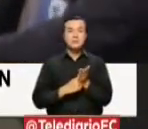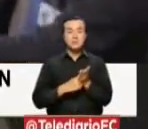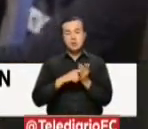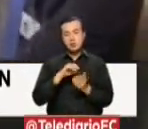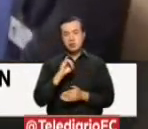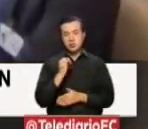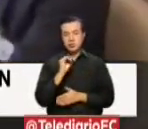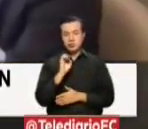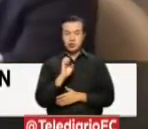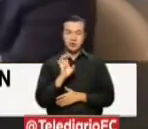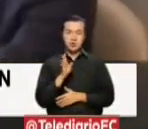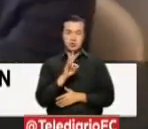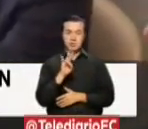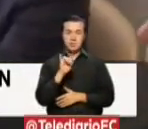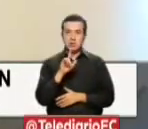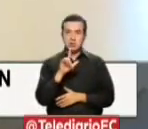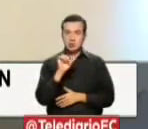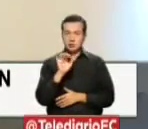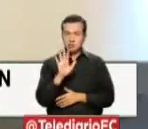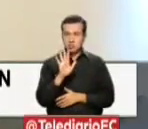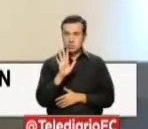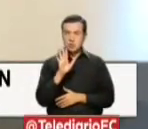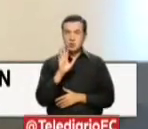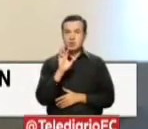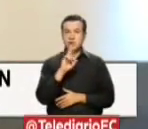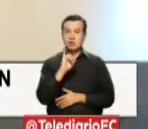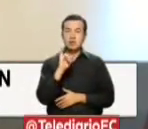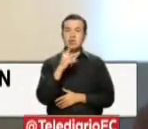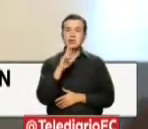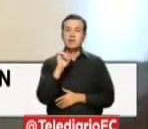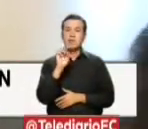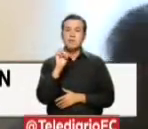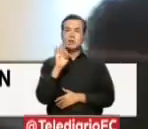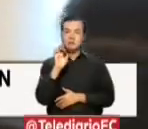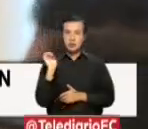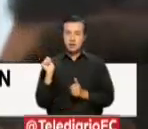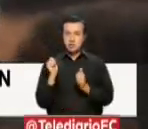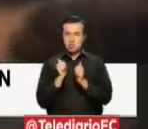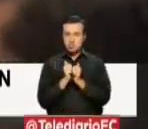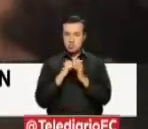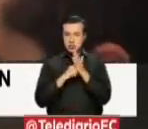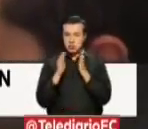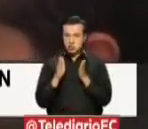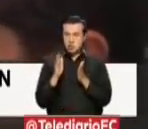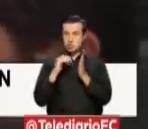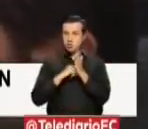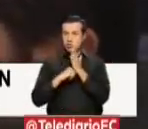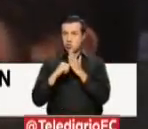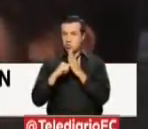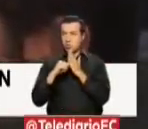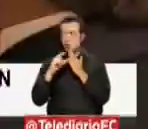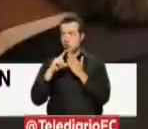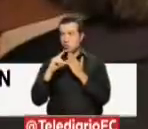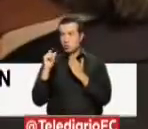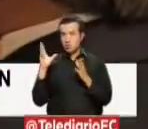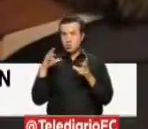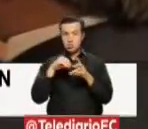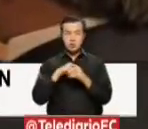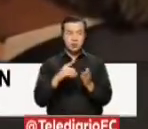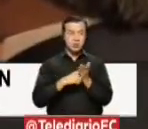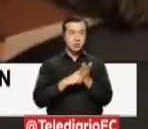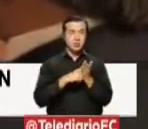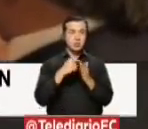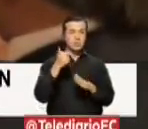José Valencia y el ministro de Economía y Finanzas Richard Martínez. Pero no fue el único encuentro, pues el mandatario ecuatoriano se reunió con